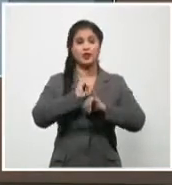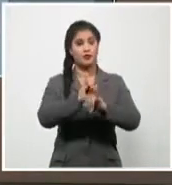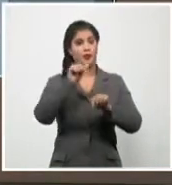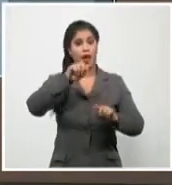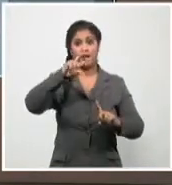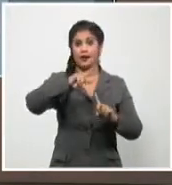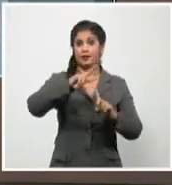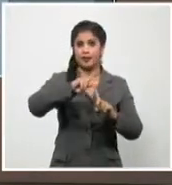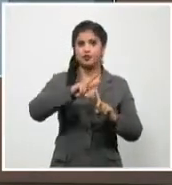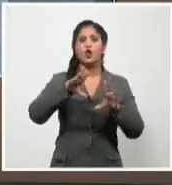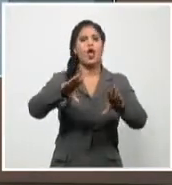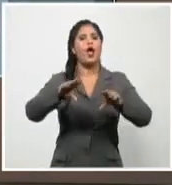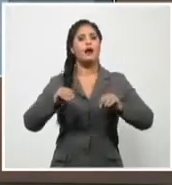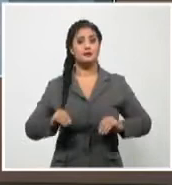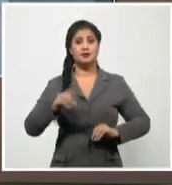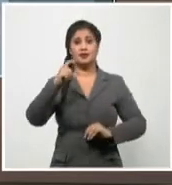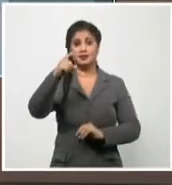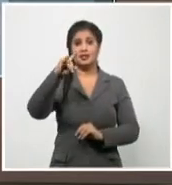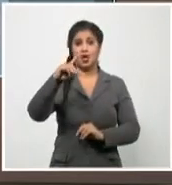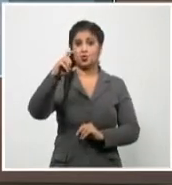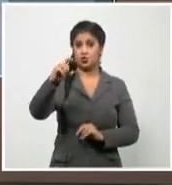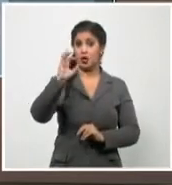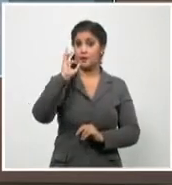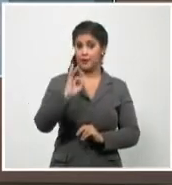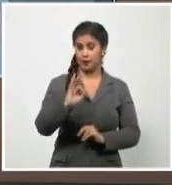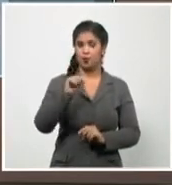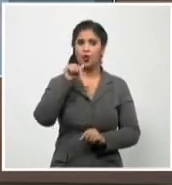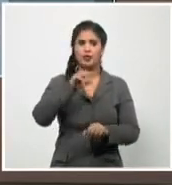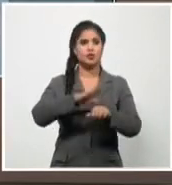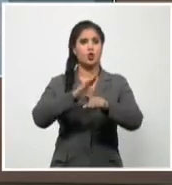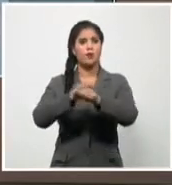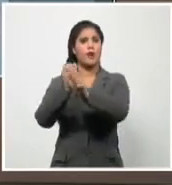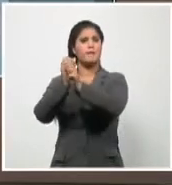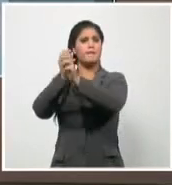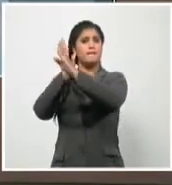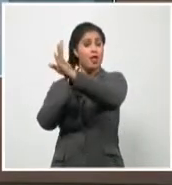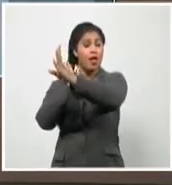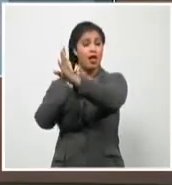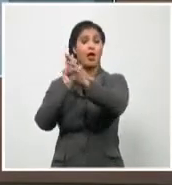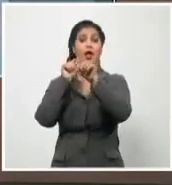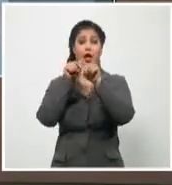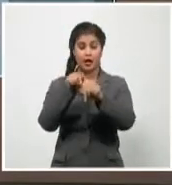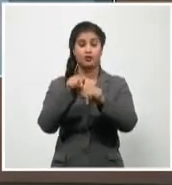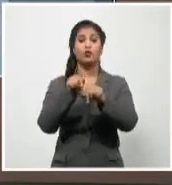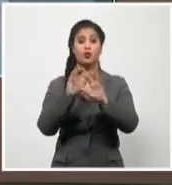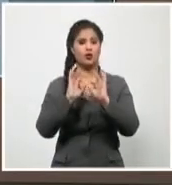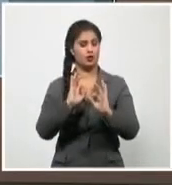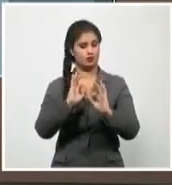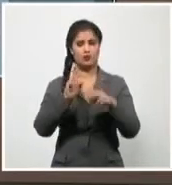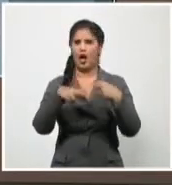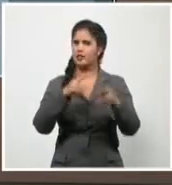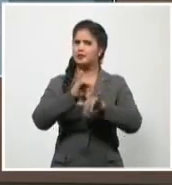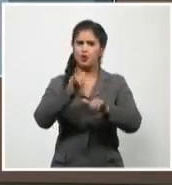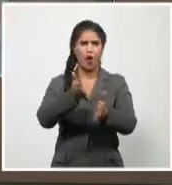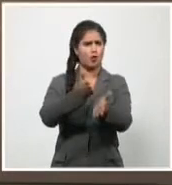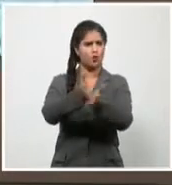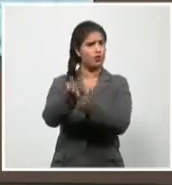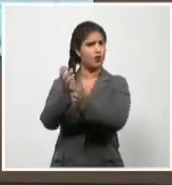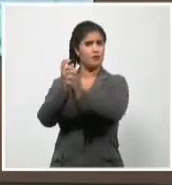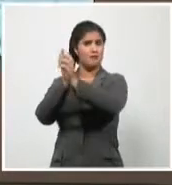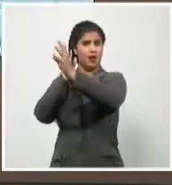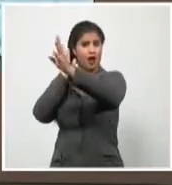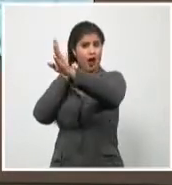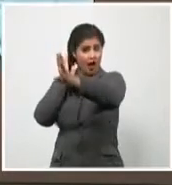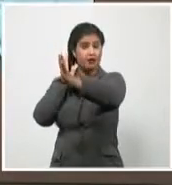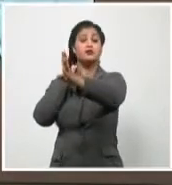previsto y así además aligeran las colas enormes de bancos y cadenas digo más en los últimos días